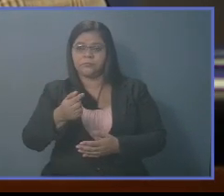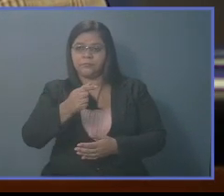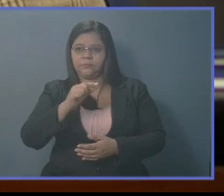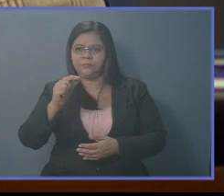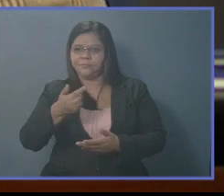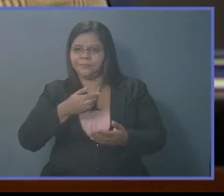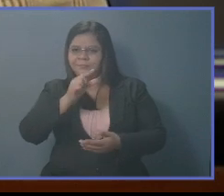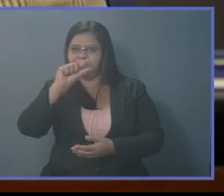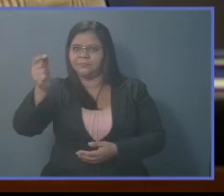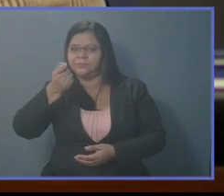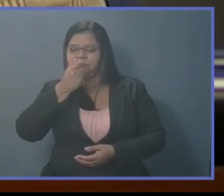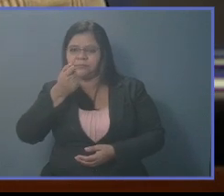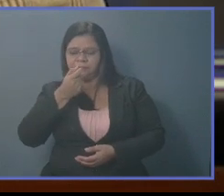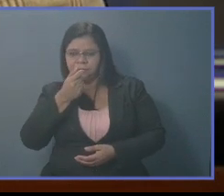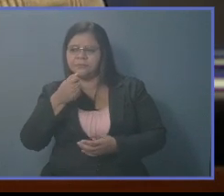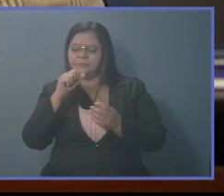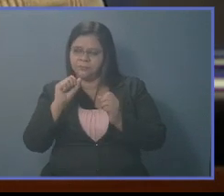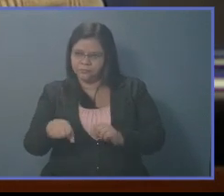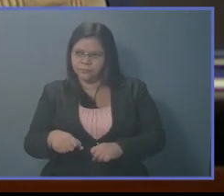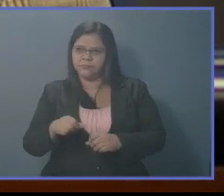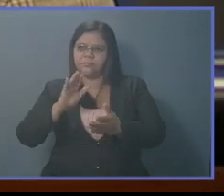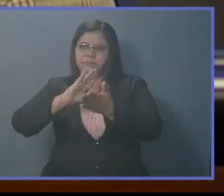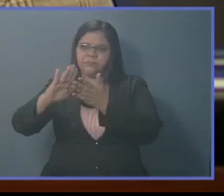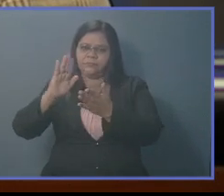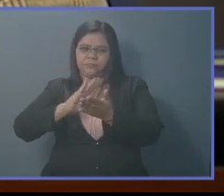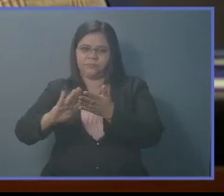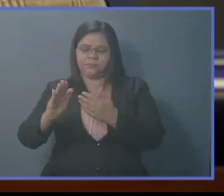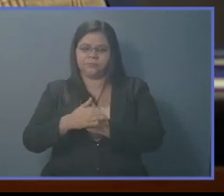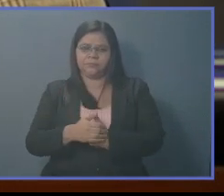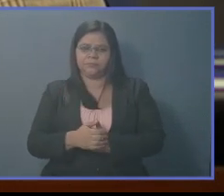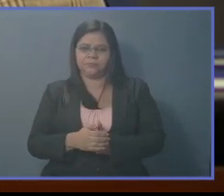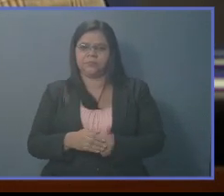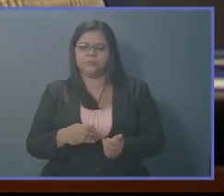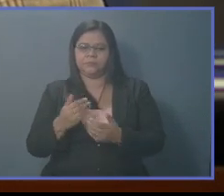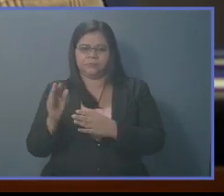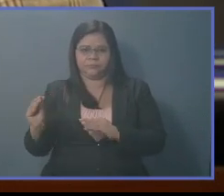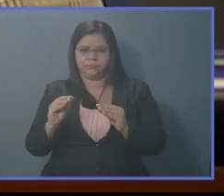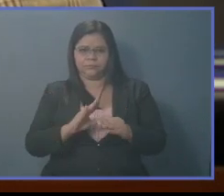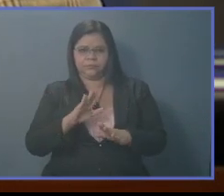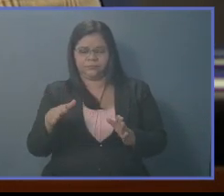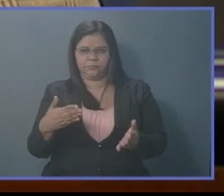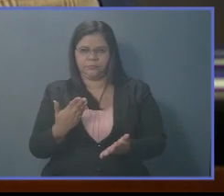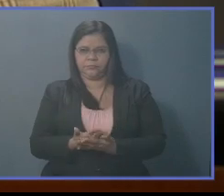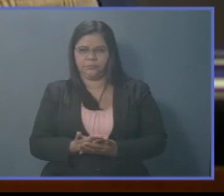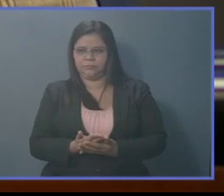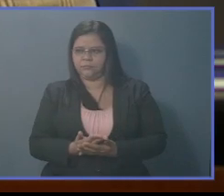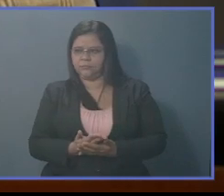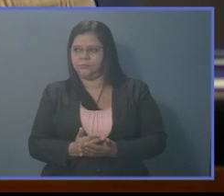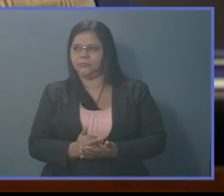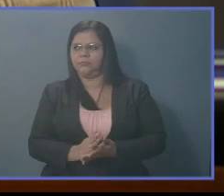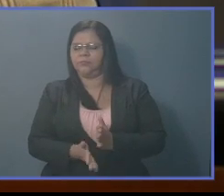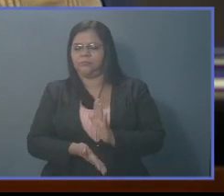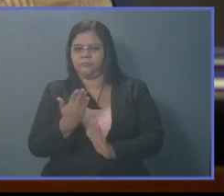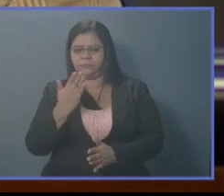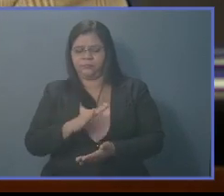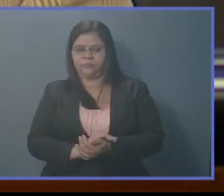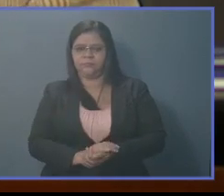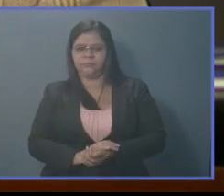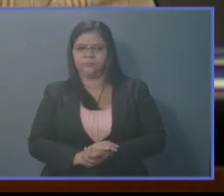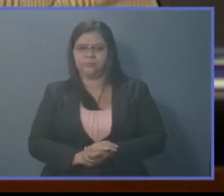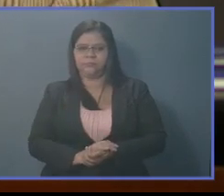privadas podrán, cada uno en su caso, importar, distribuir y aplicar las pruebas de identificación en casos